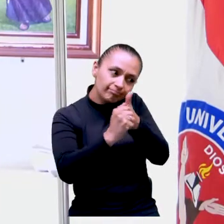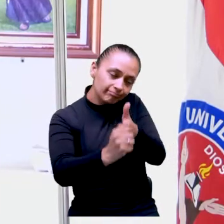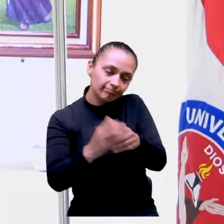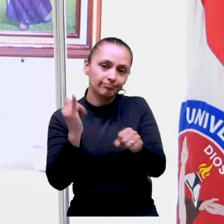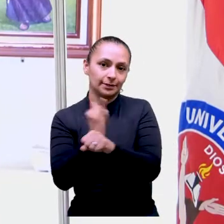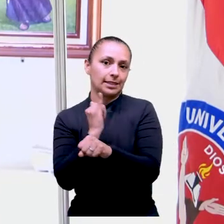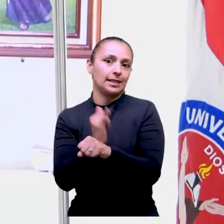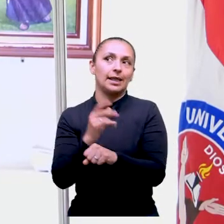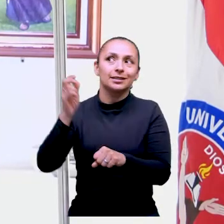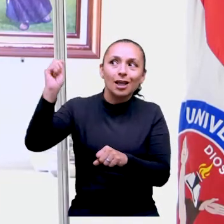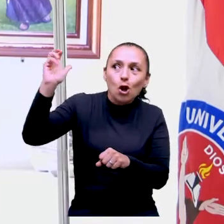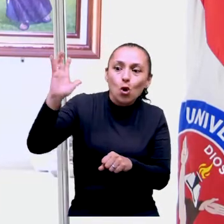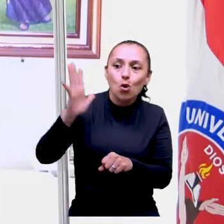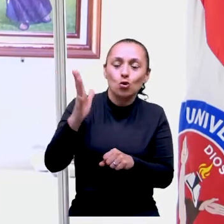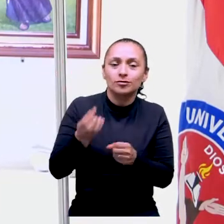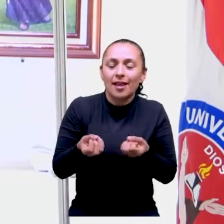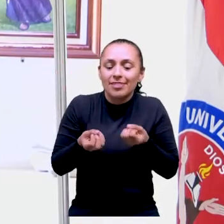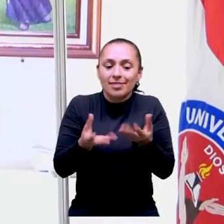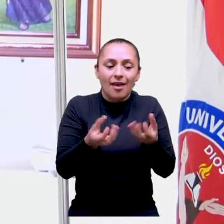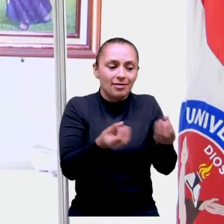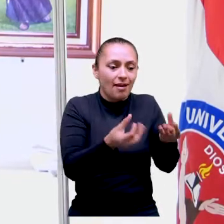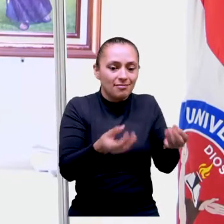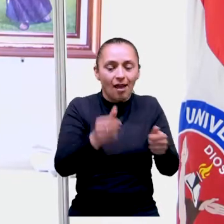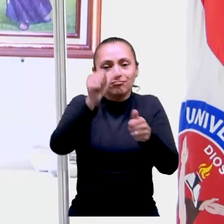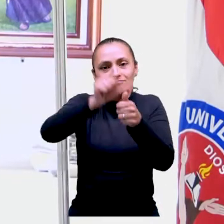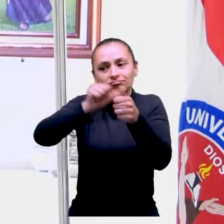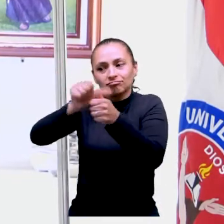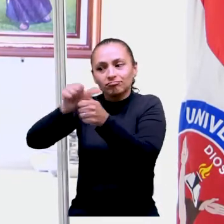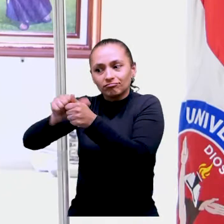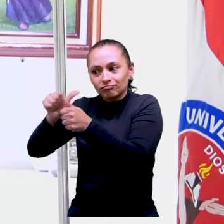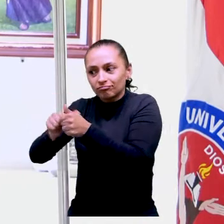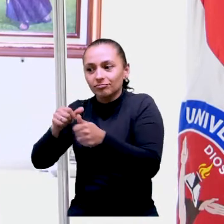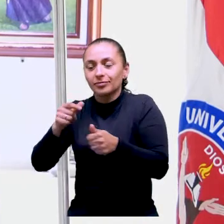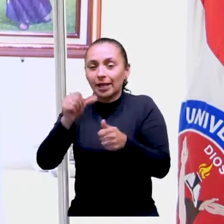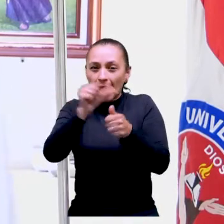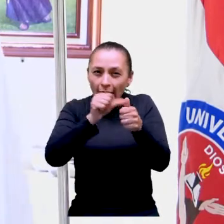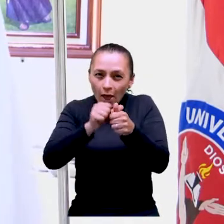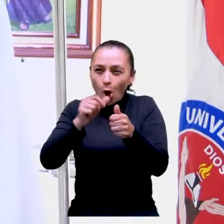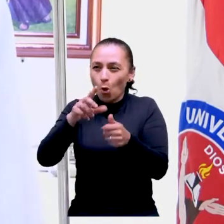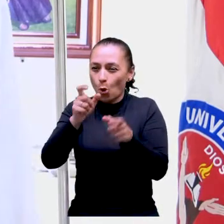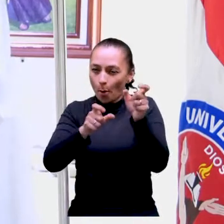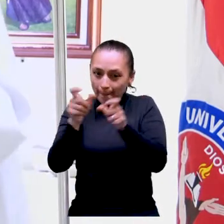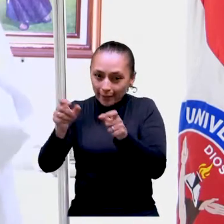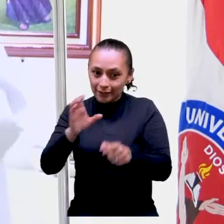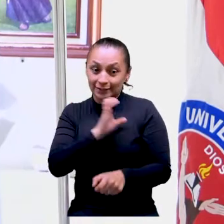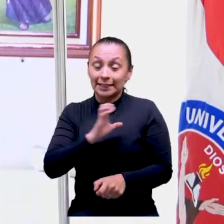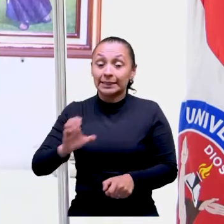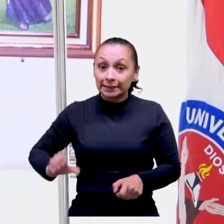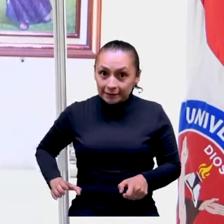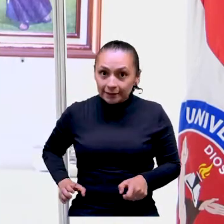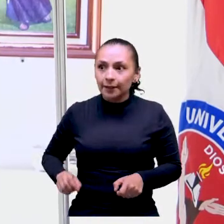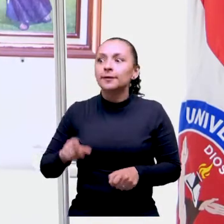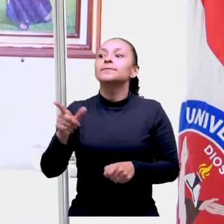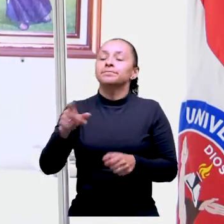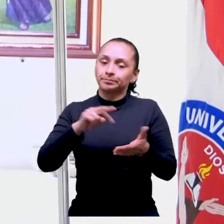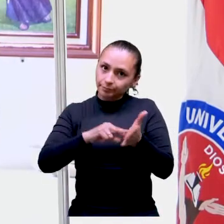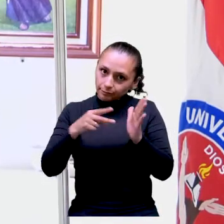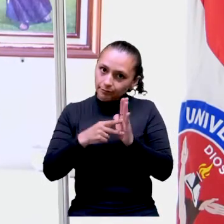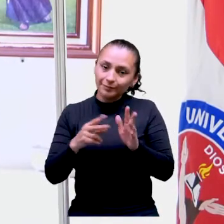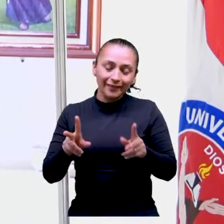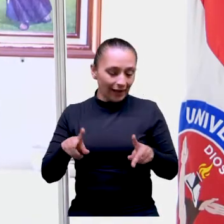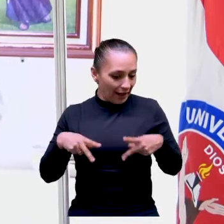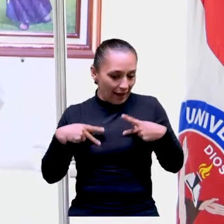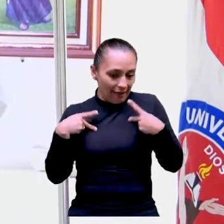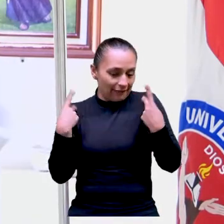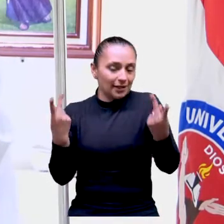venido iluminando a nuestra iglesia es porque el espíritu santo dado a cada uno de los creyentes dado a cada uno de